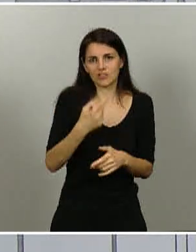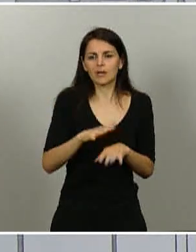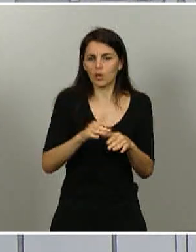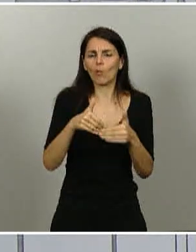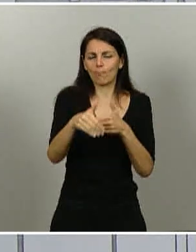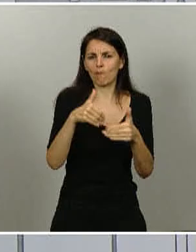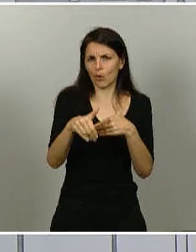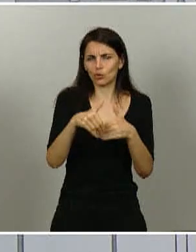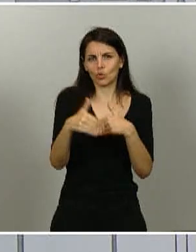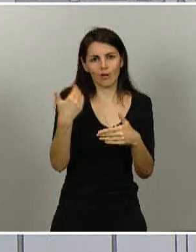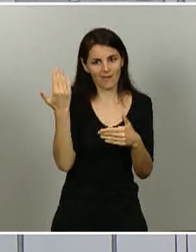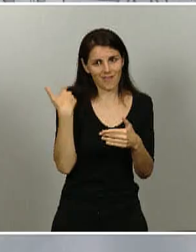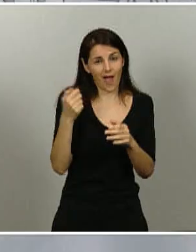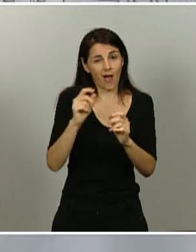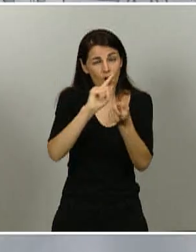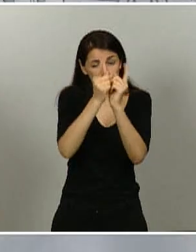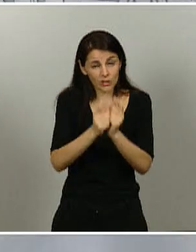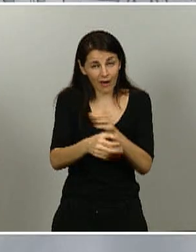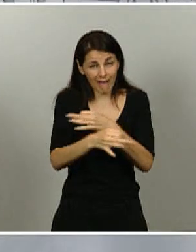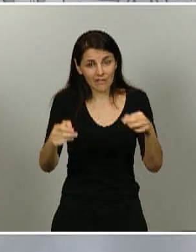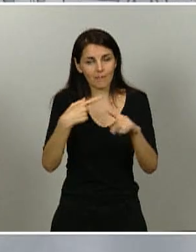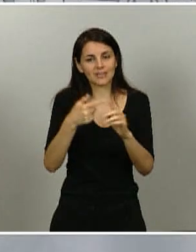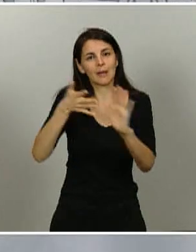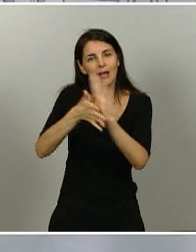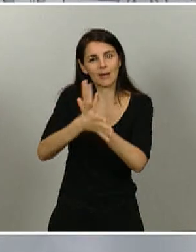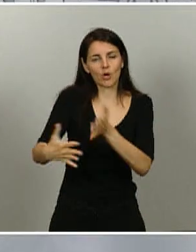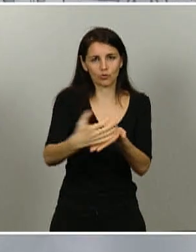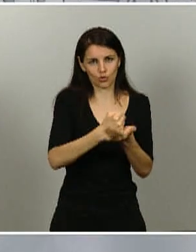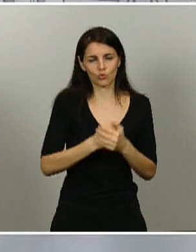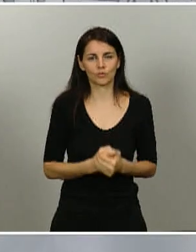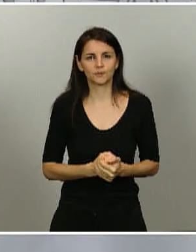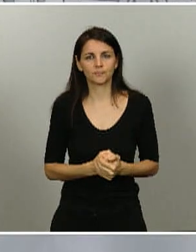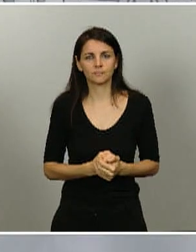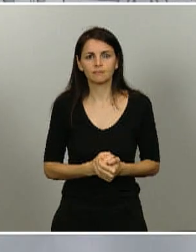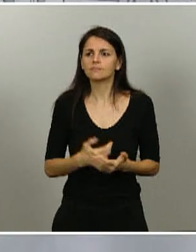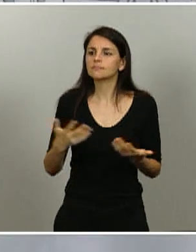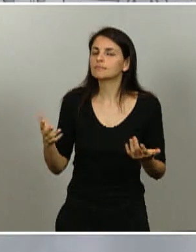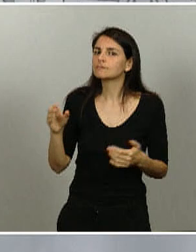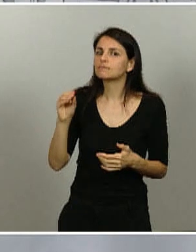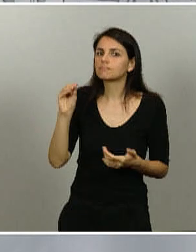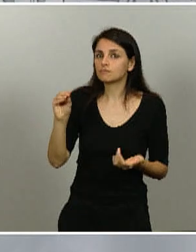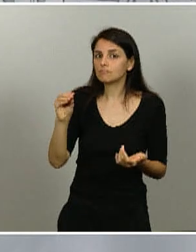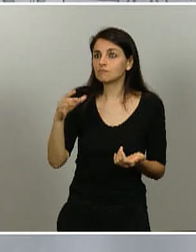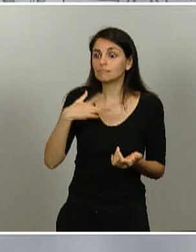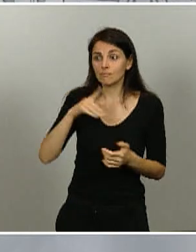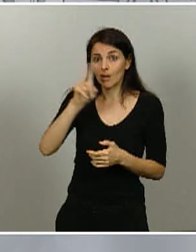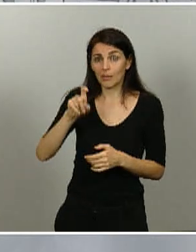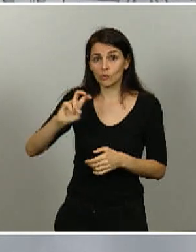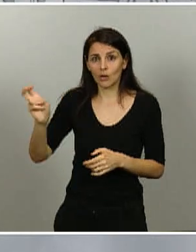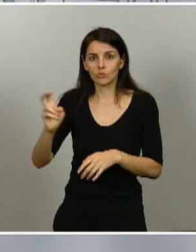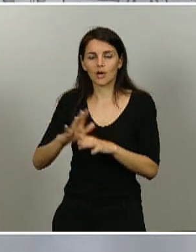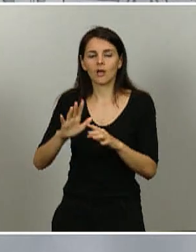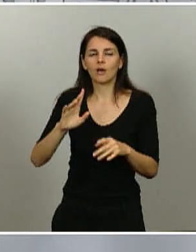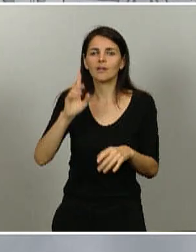mundo. Doctor, es la misma explicación que podría valer para esta otra pregunta sobre contagios diagnosticados que hace la